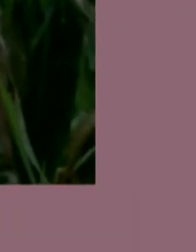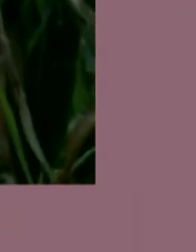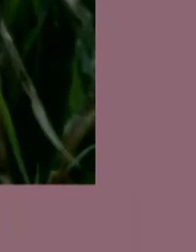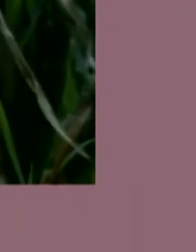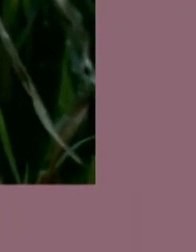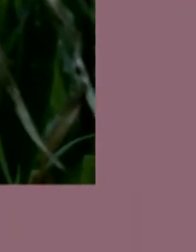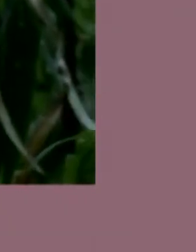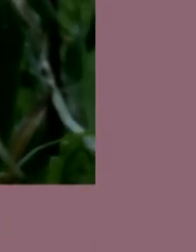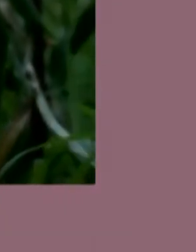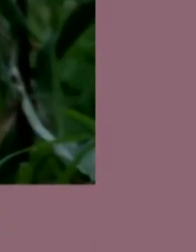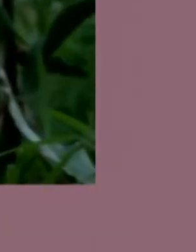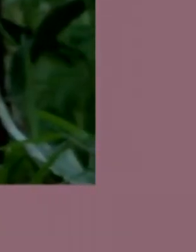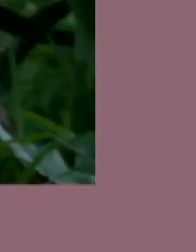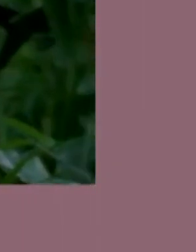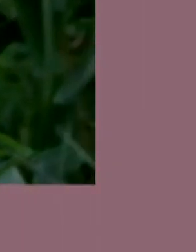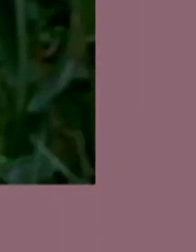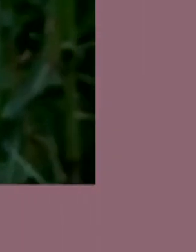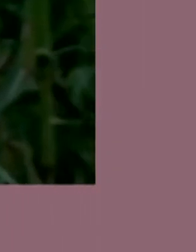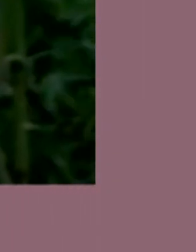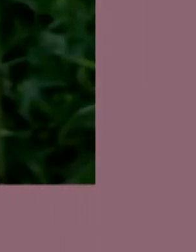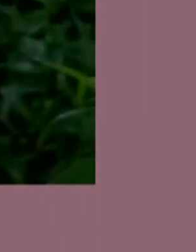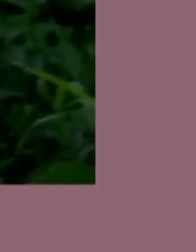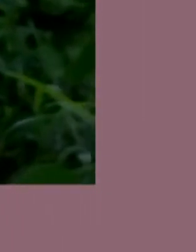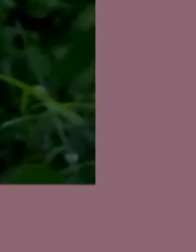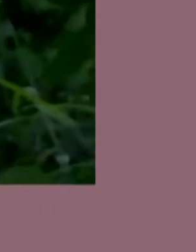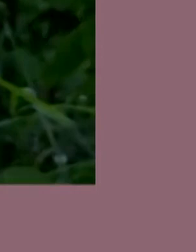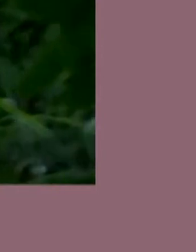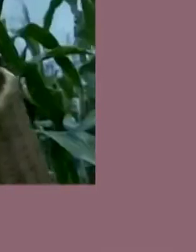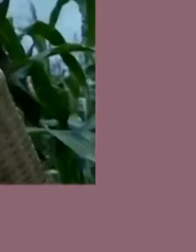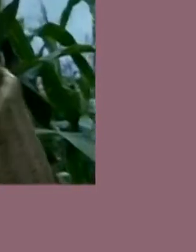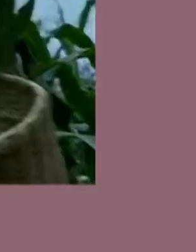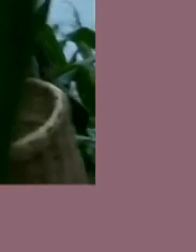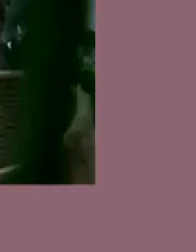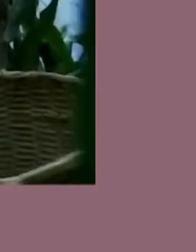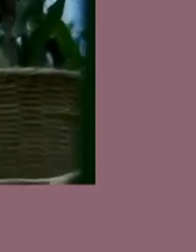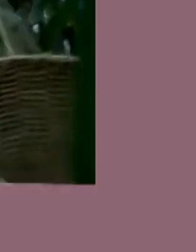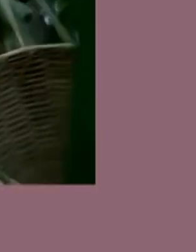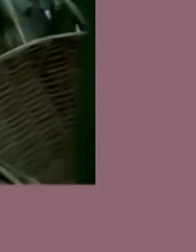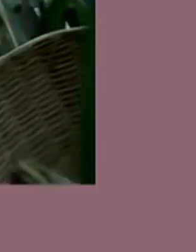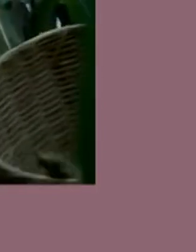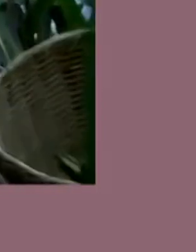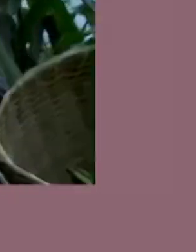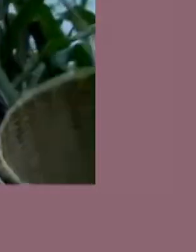Xintlali tlaneme matlanem panchihuaca.